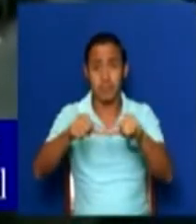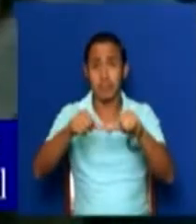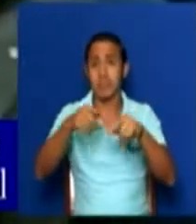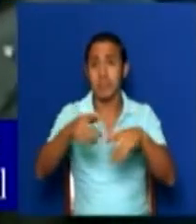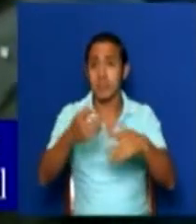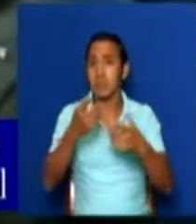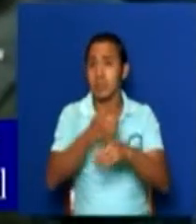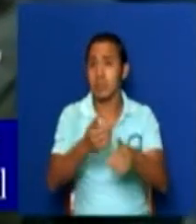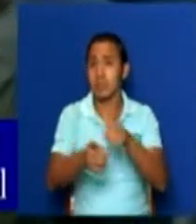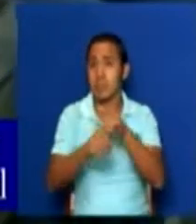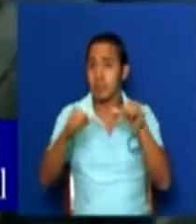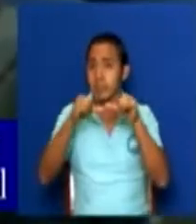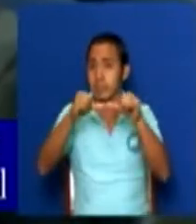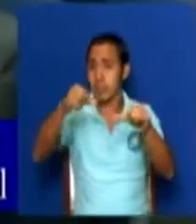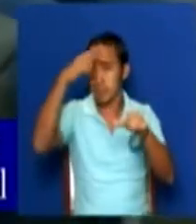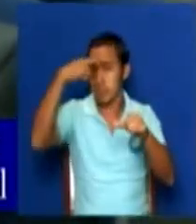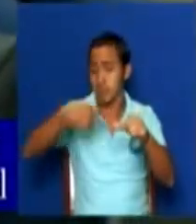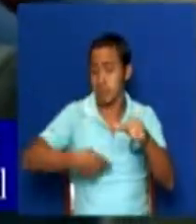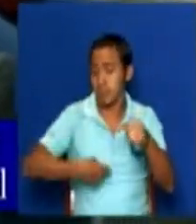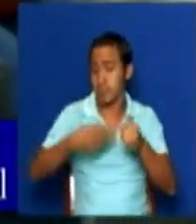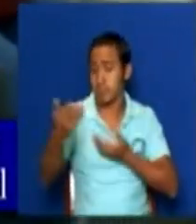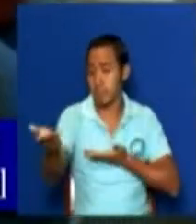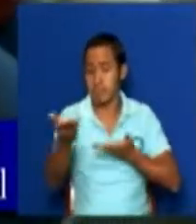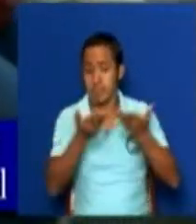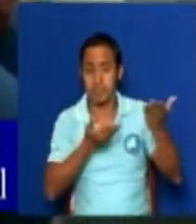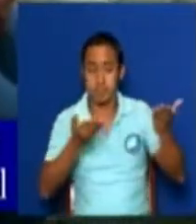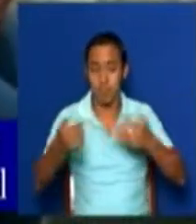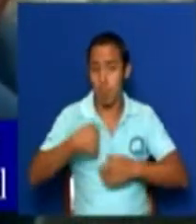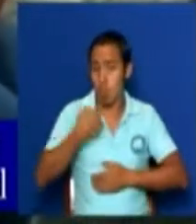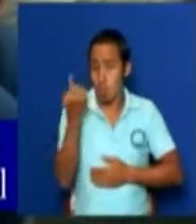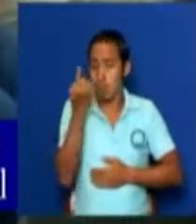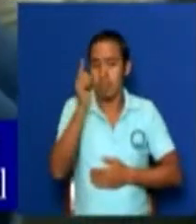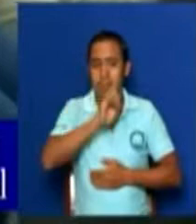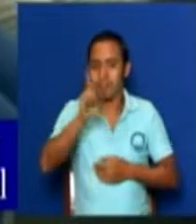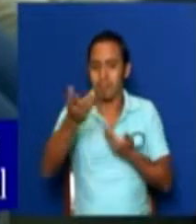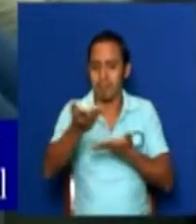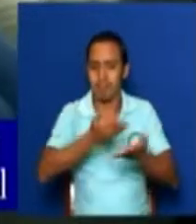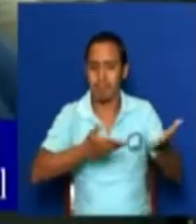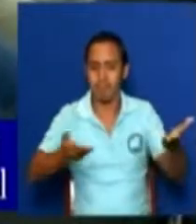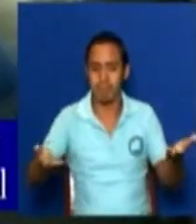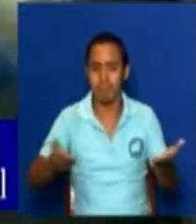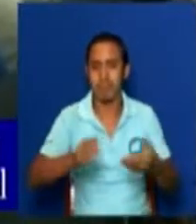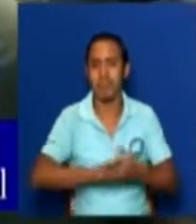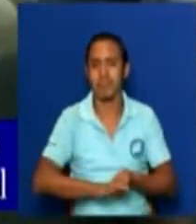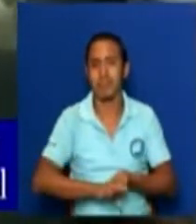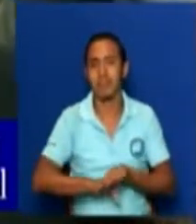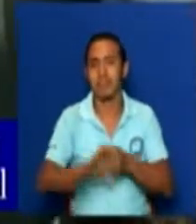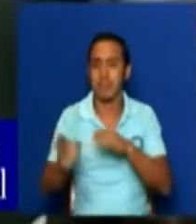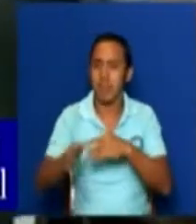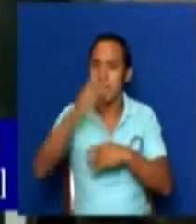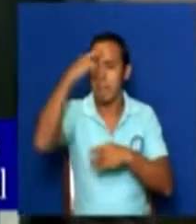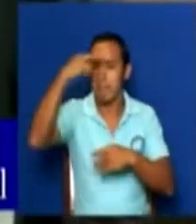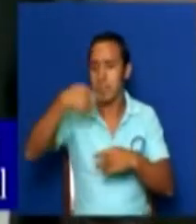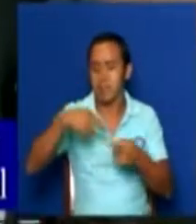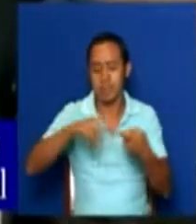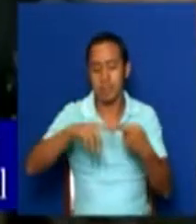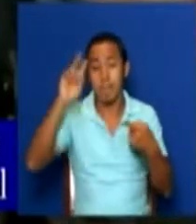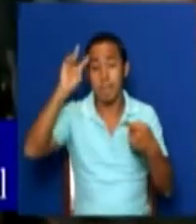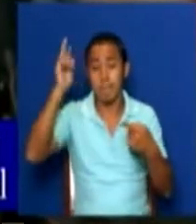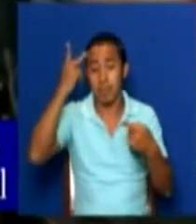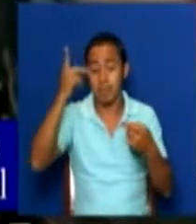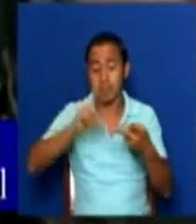senda tenemos responsabilidades compartidas. En las políticas sociales tenemos políticas de